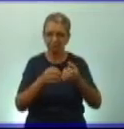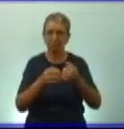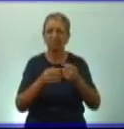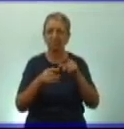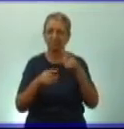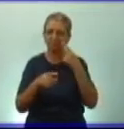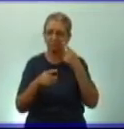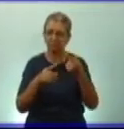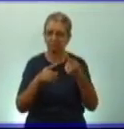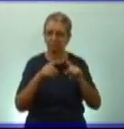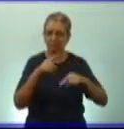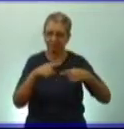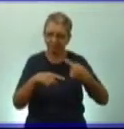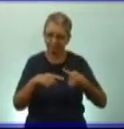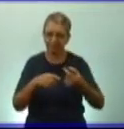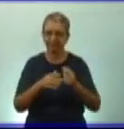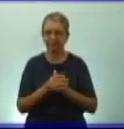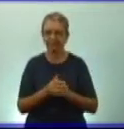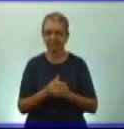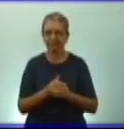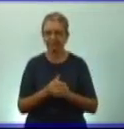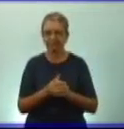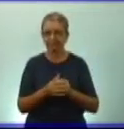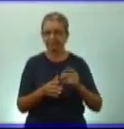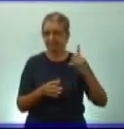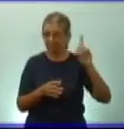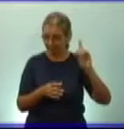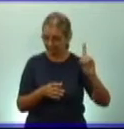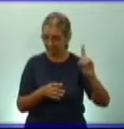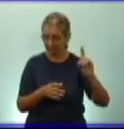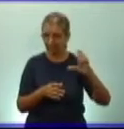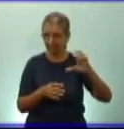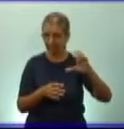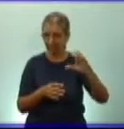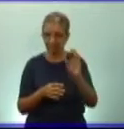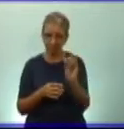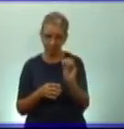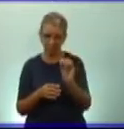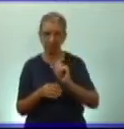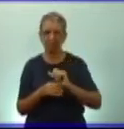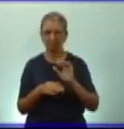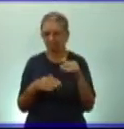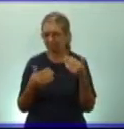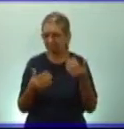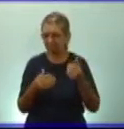en el ejercicio que sigue. En el caso del CO,